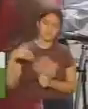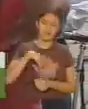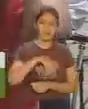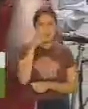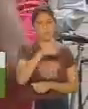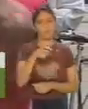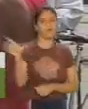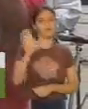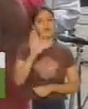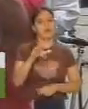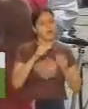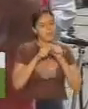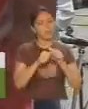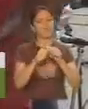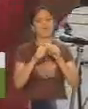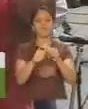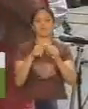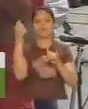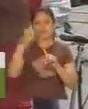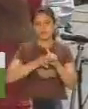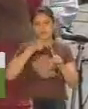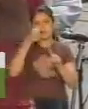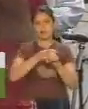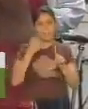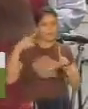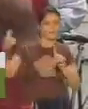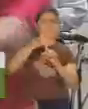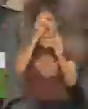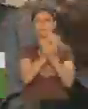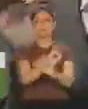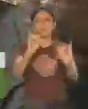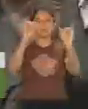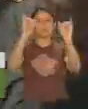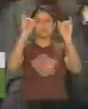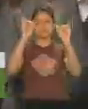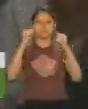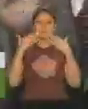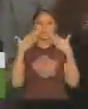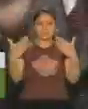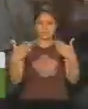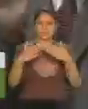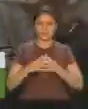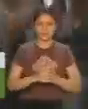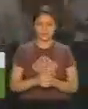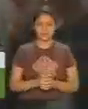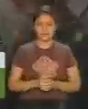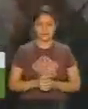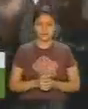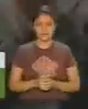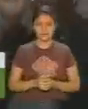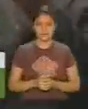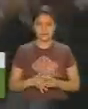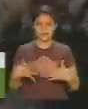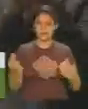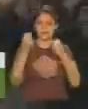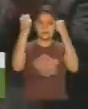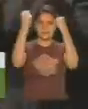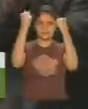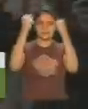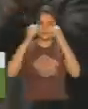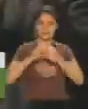Caracas, a continuar la lucha por la independencia. Gracias. ¡Venceremos!